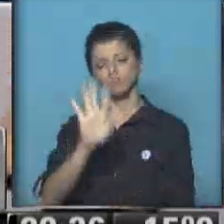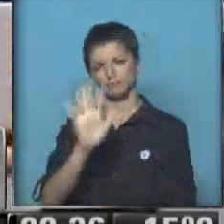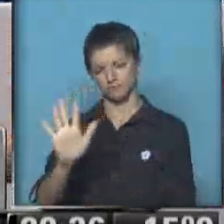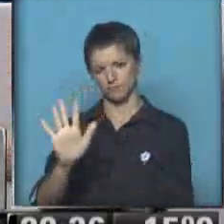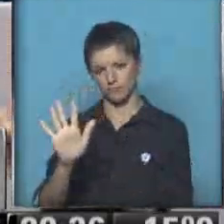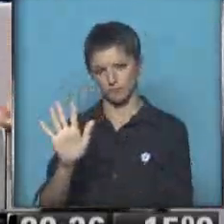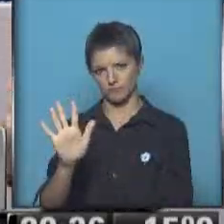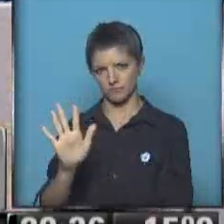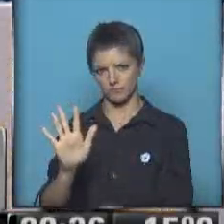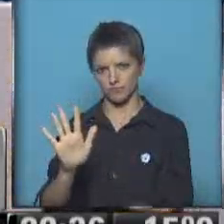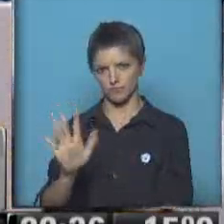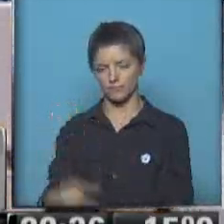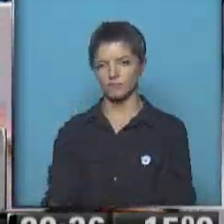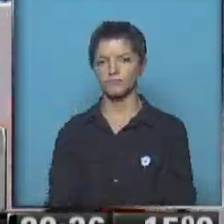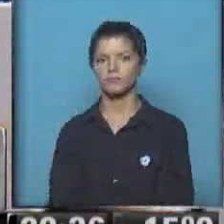Y miren,